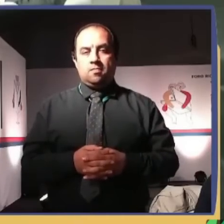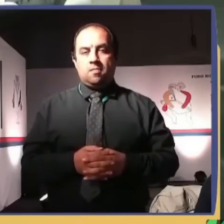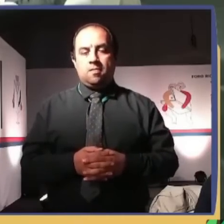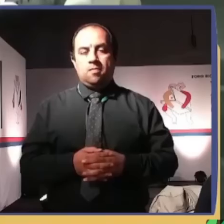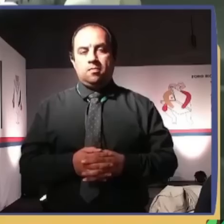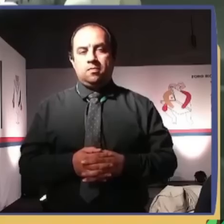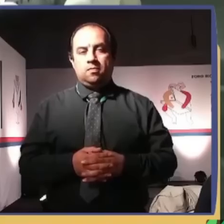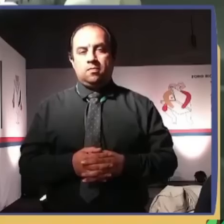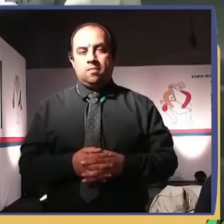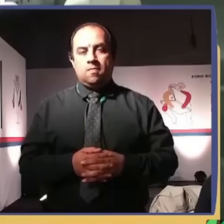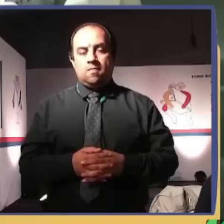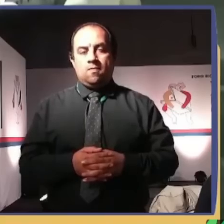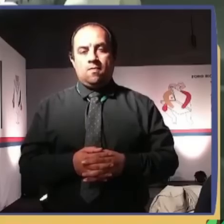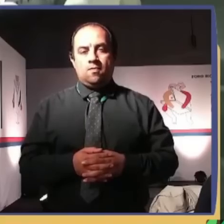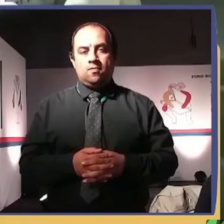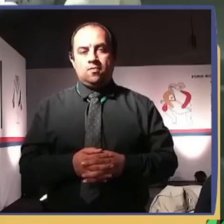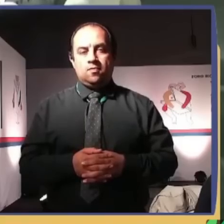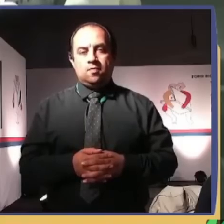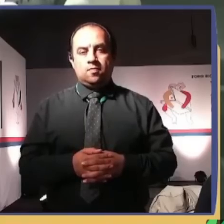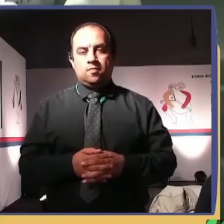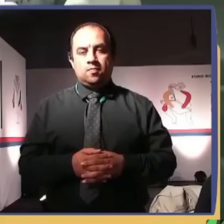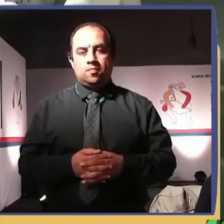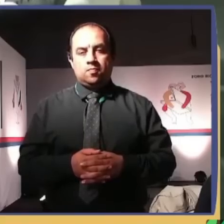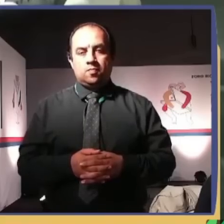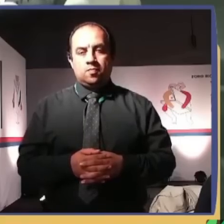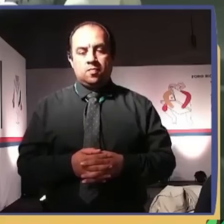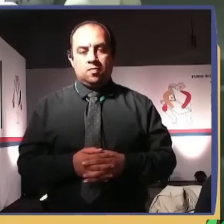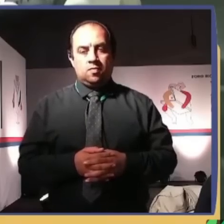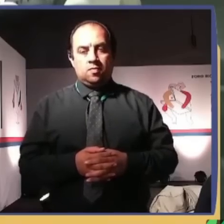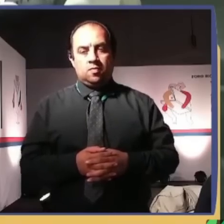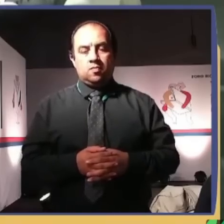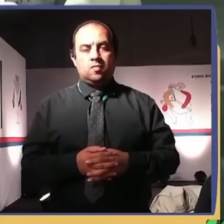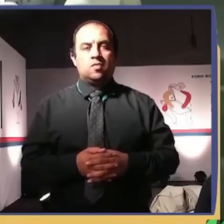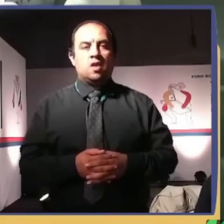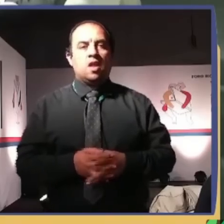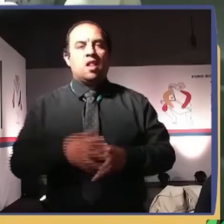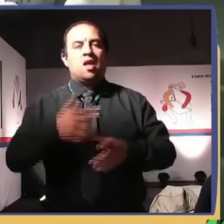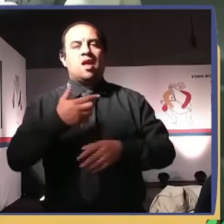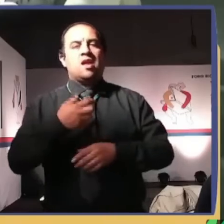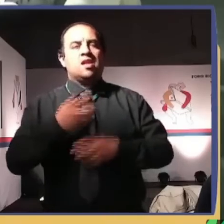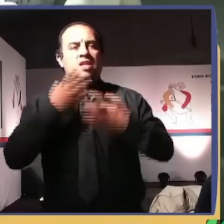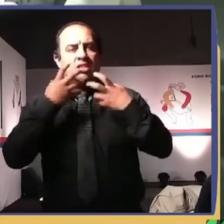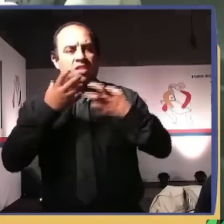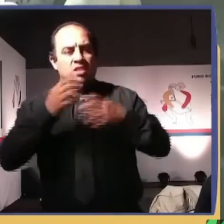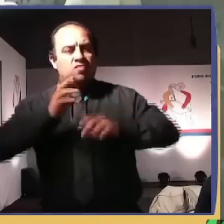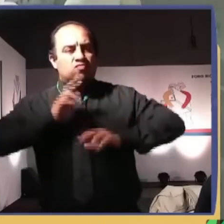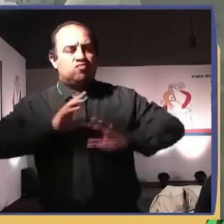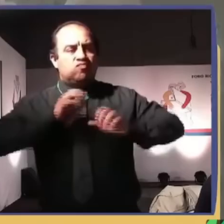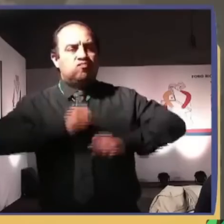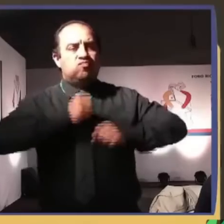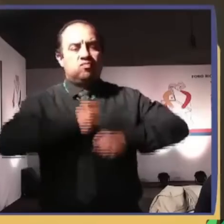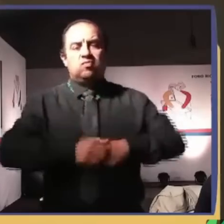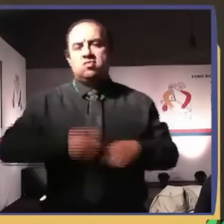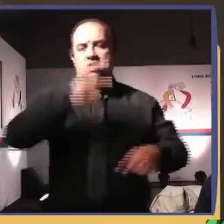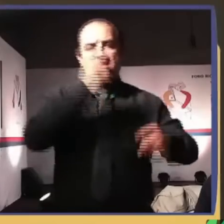Que la grilla no derrote a la política. Que el pleito no sustituya al debate.